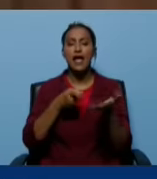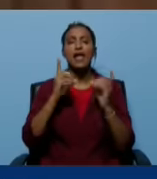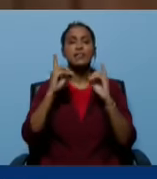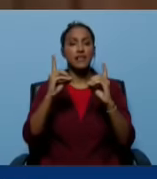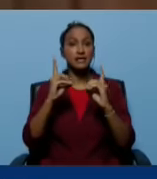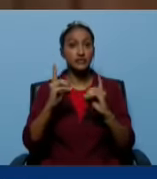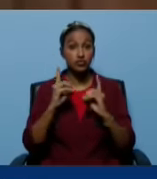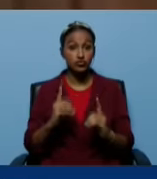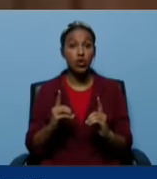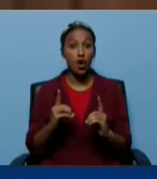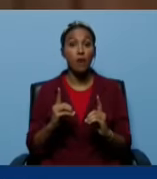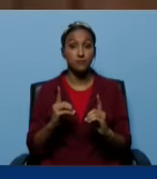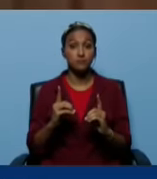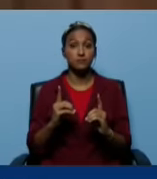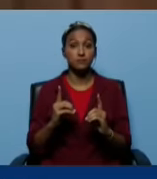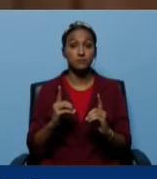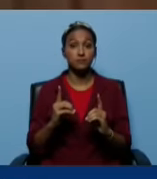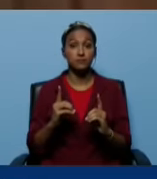apartes efectivamente